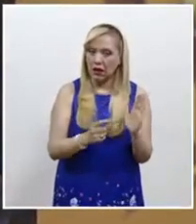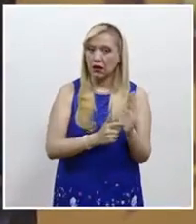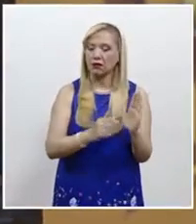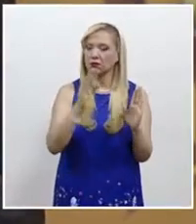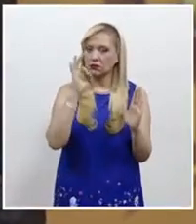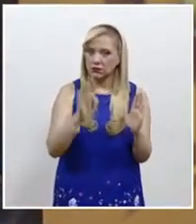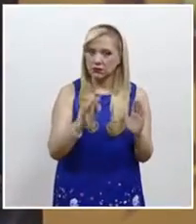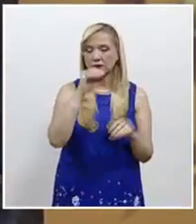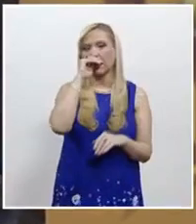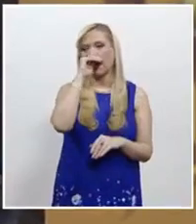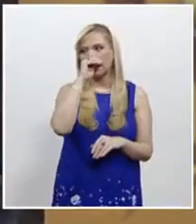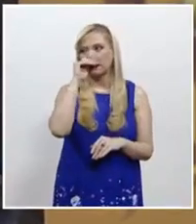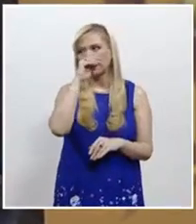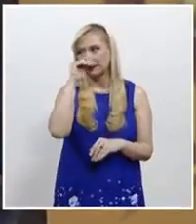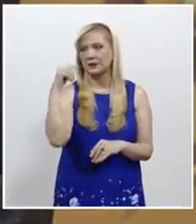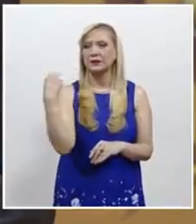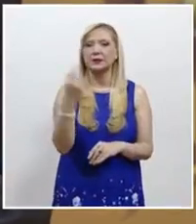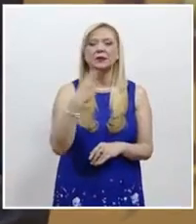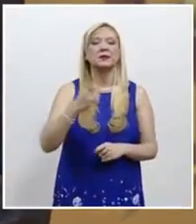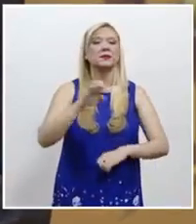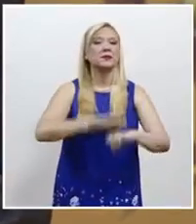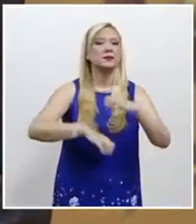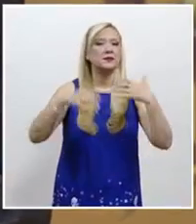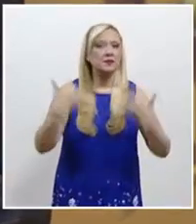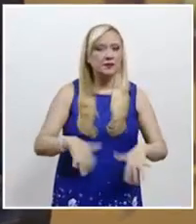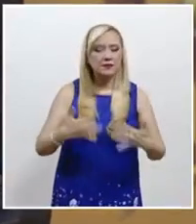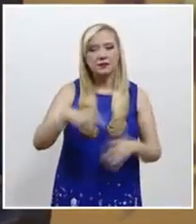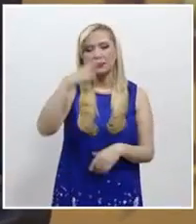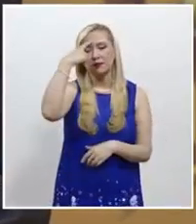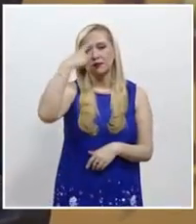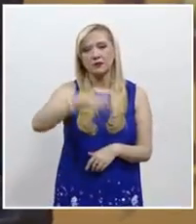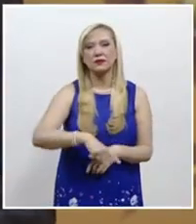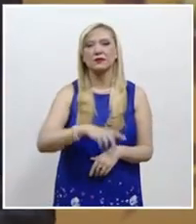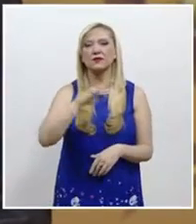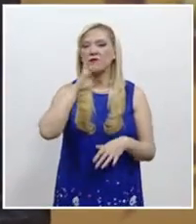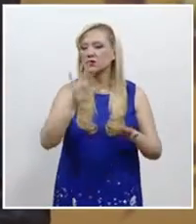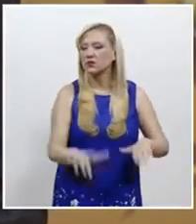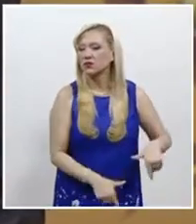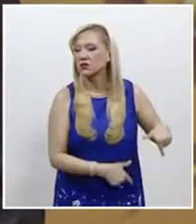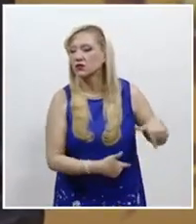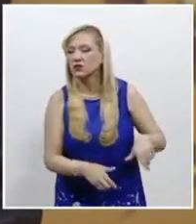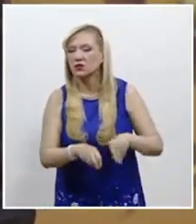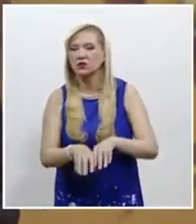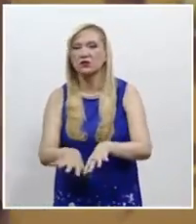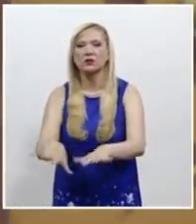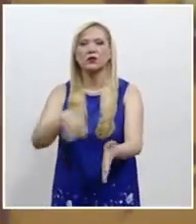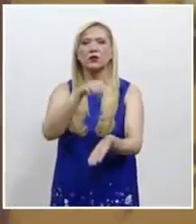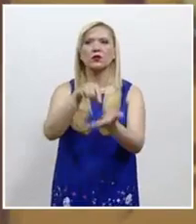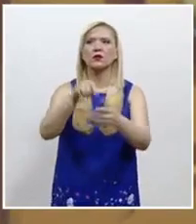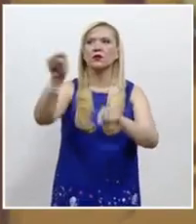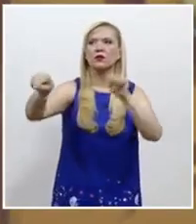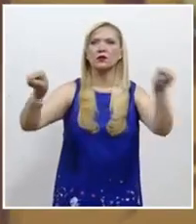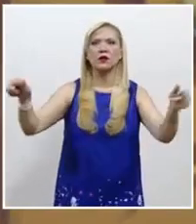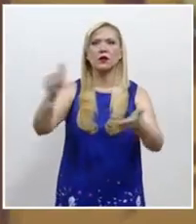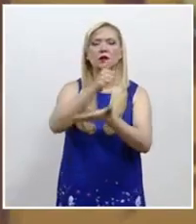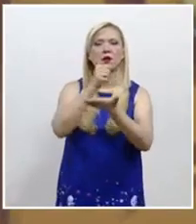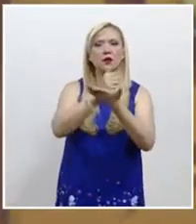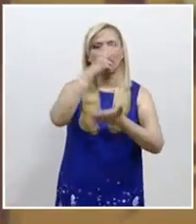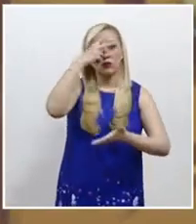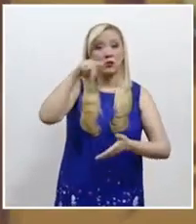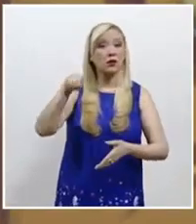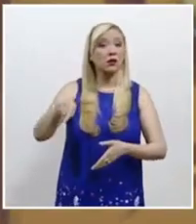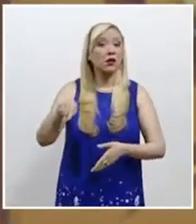y empresarial la actividad económica que realizan. Hay zonas importantes de la Ciudad de México que se